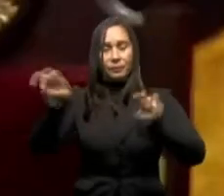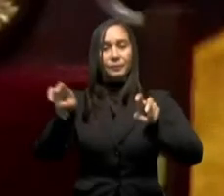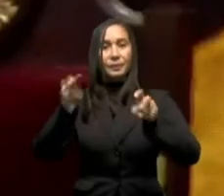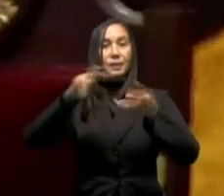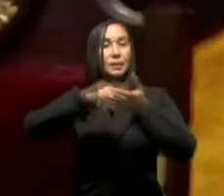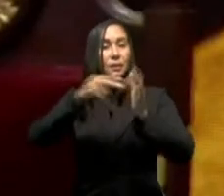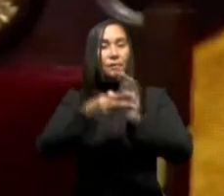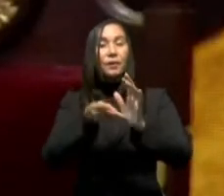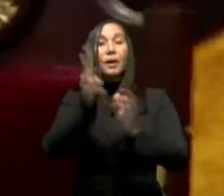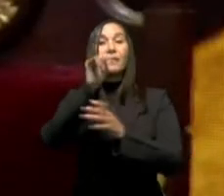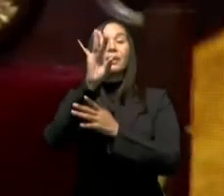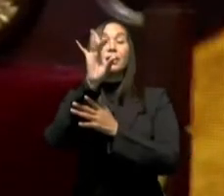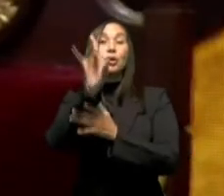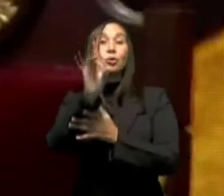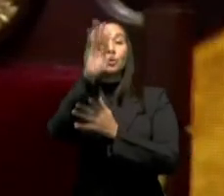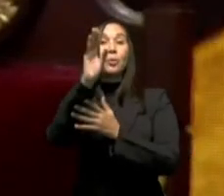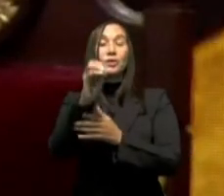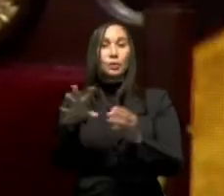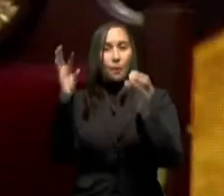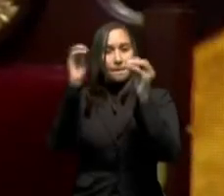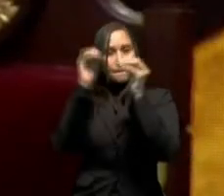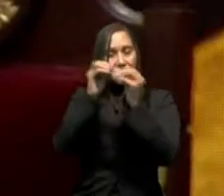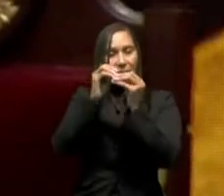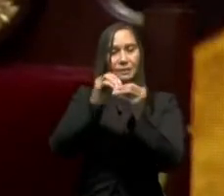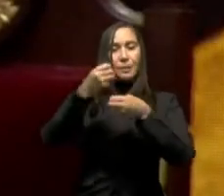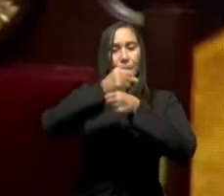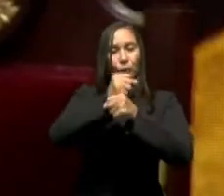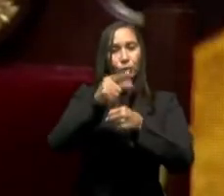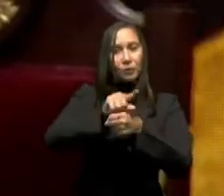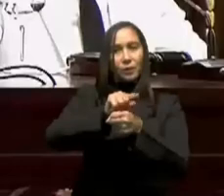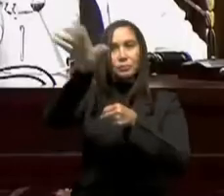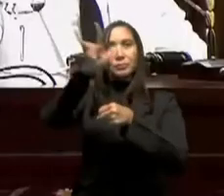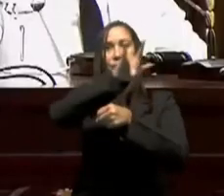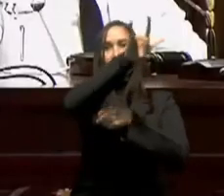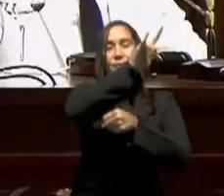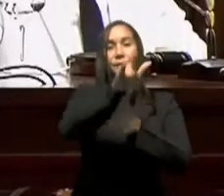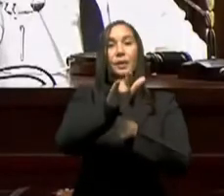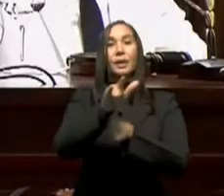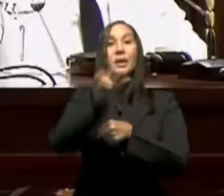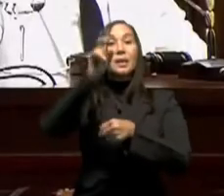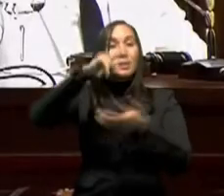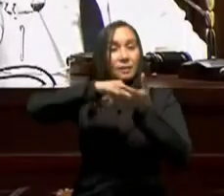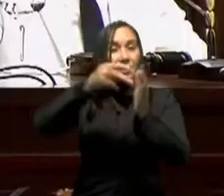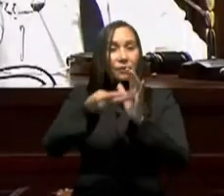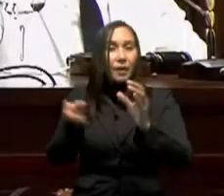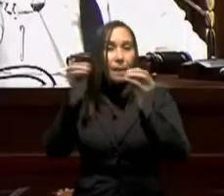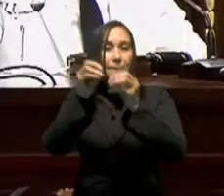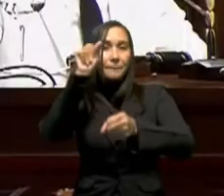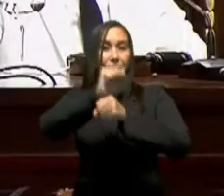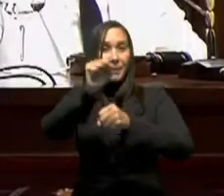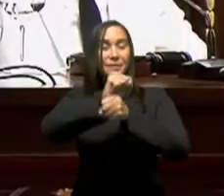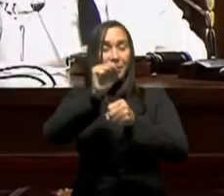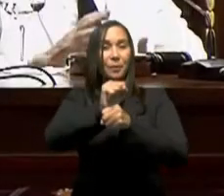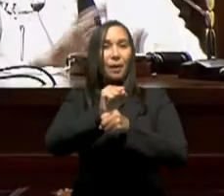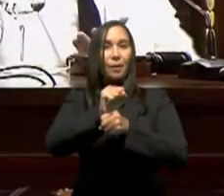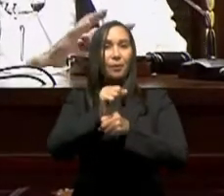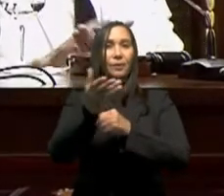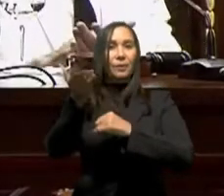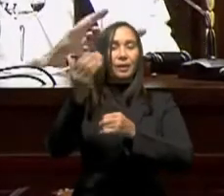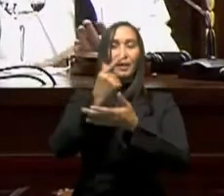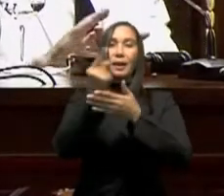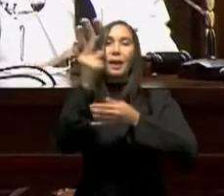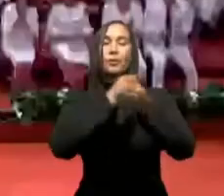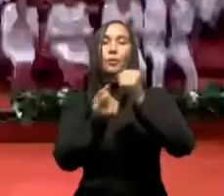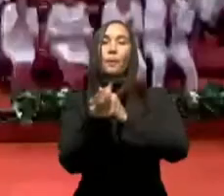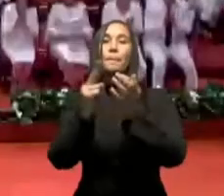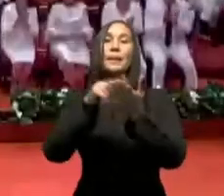28% más de exportaciones y un 12.4% más de empleo respecto al año 2019.